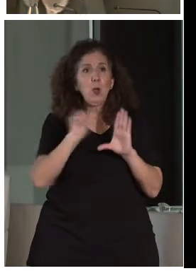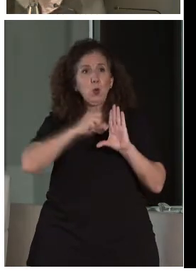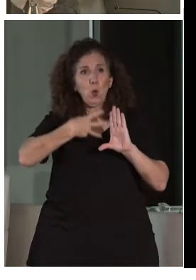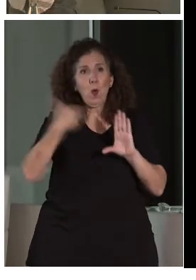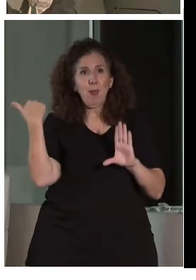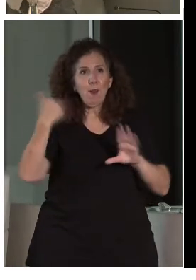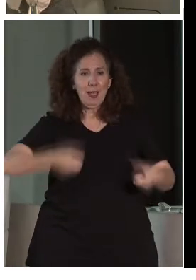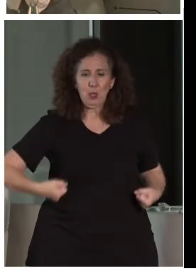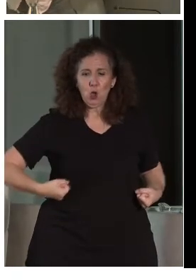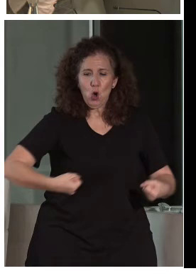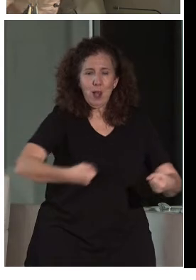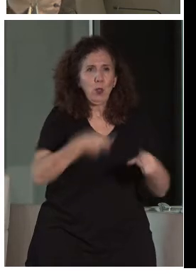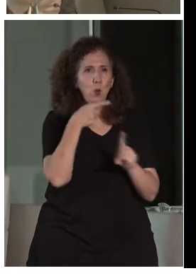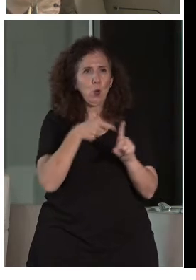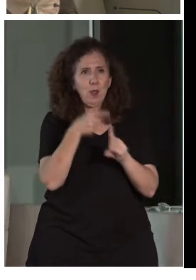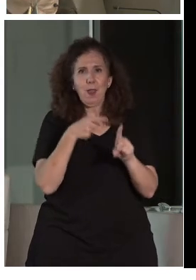pone